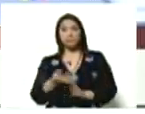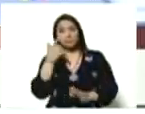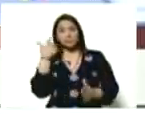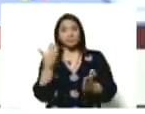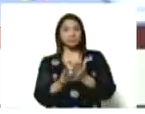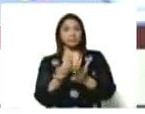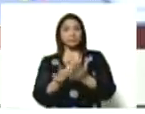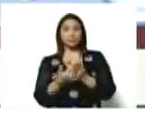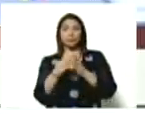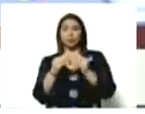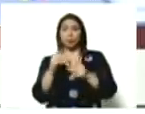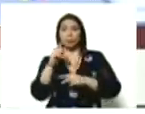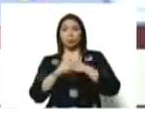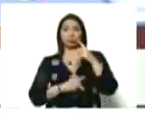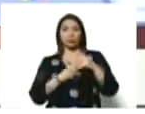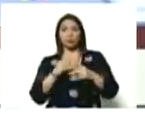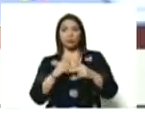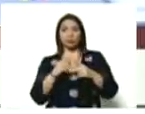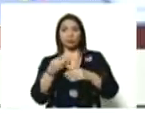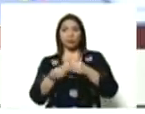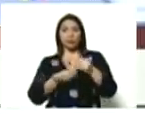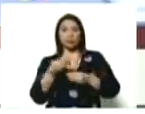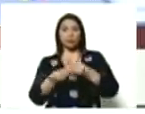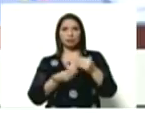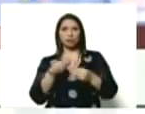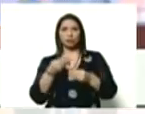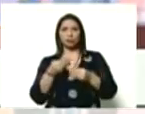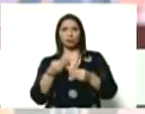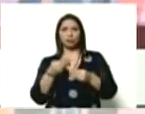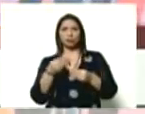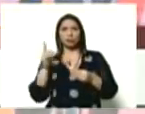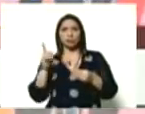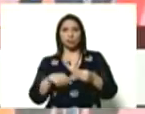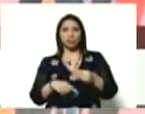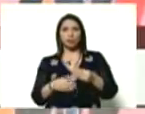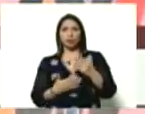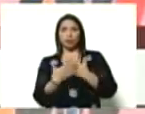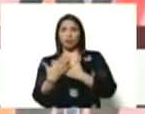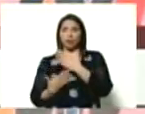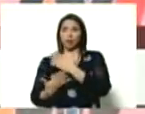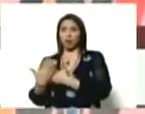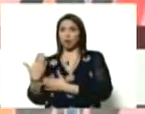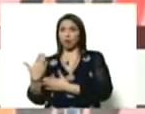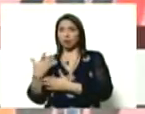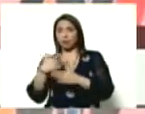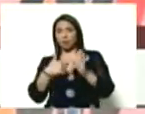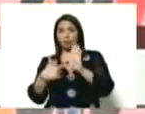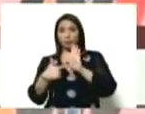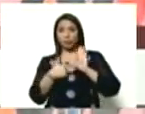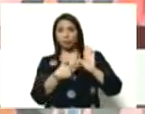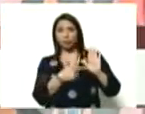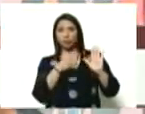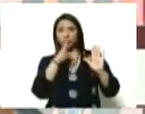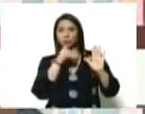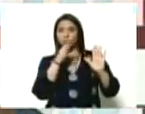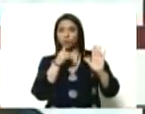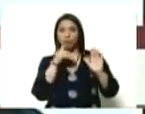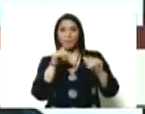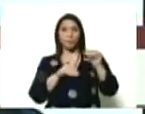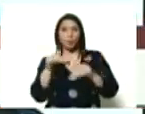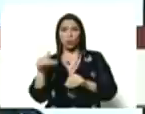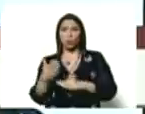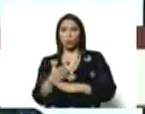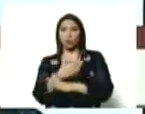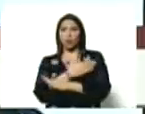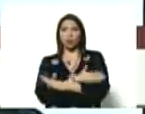el proceso de instalación de la máquina de votación, la impresión de las actas cero para demostrar que no hay votos registrados en la máquina de votación antes del